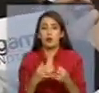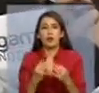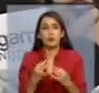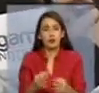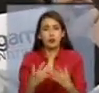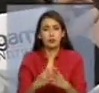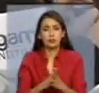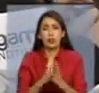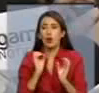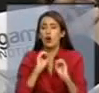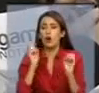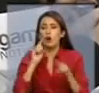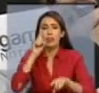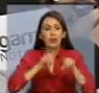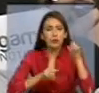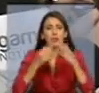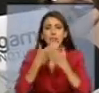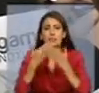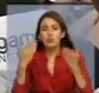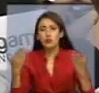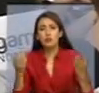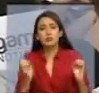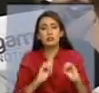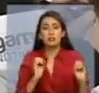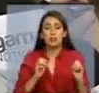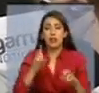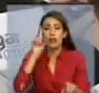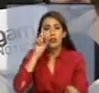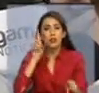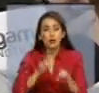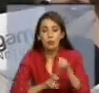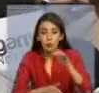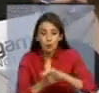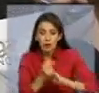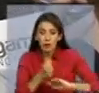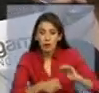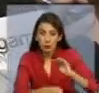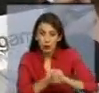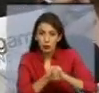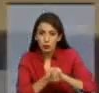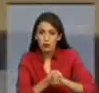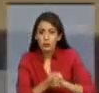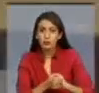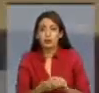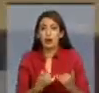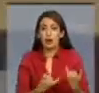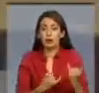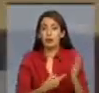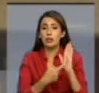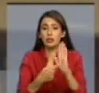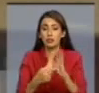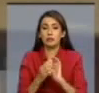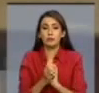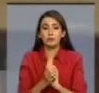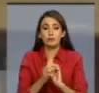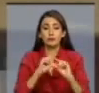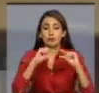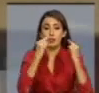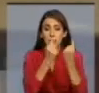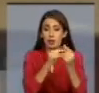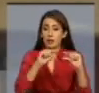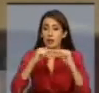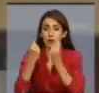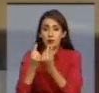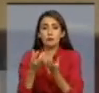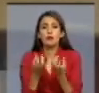hombre del maletín, que se hable de este tipo de acuerdos debajo de la mesa, es realmente nefasto. El número de integrantes de cada uno de los subbloques es otro